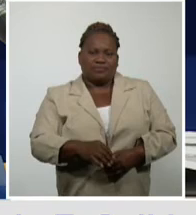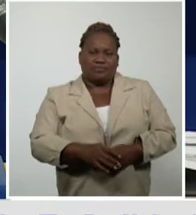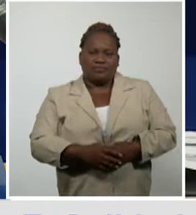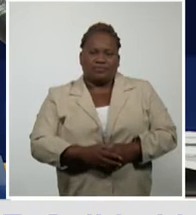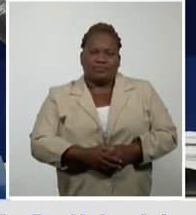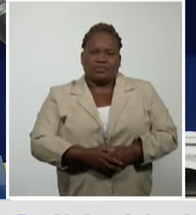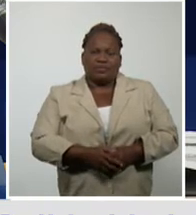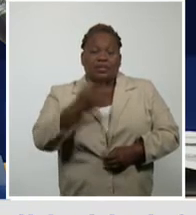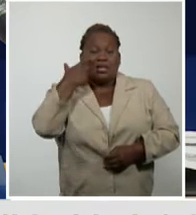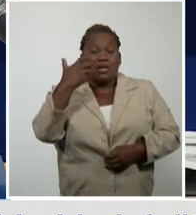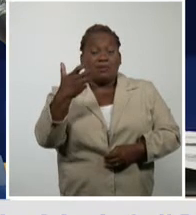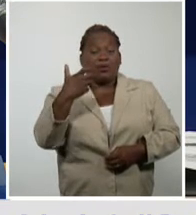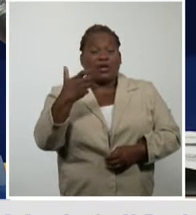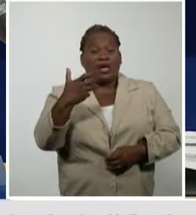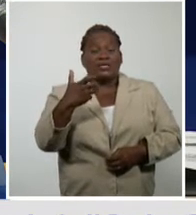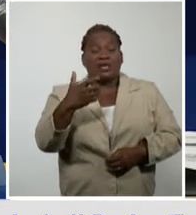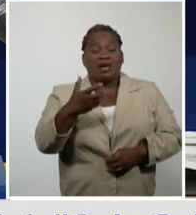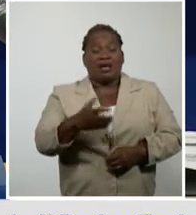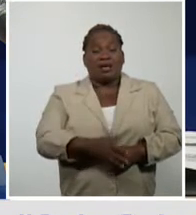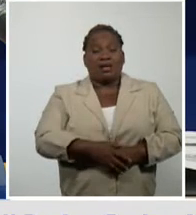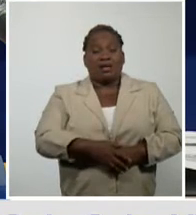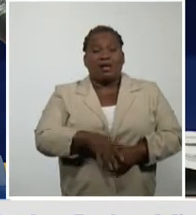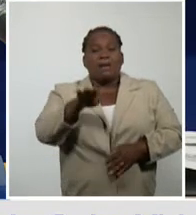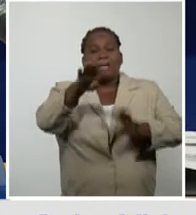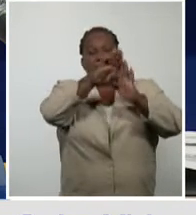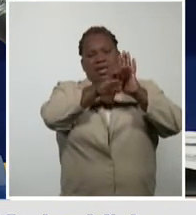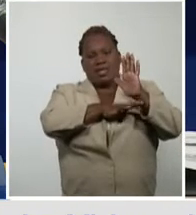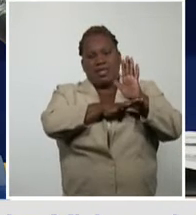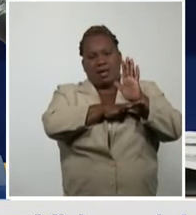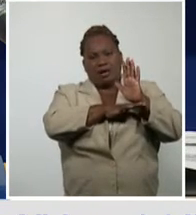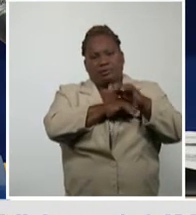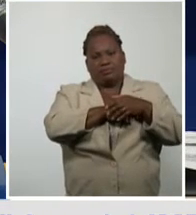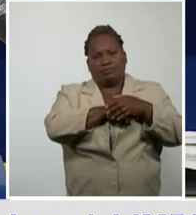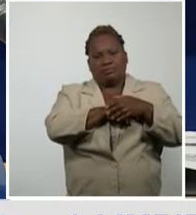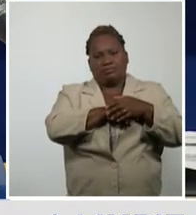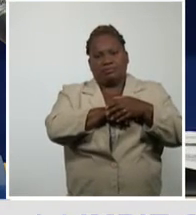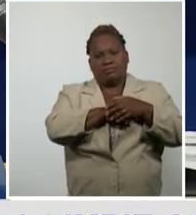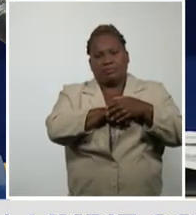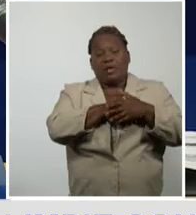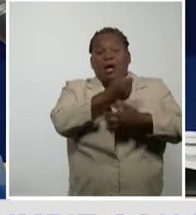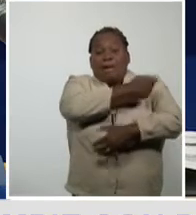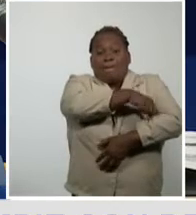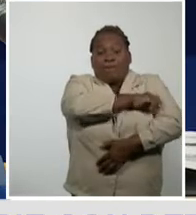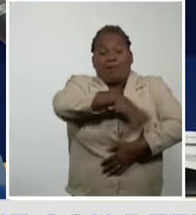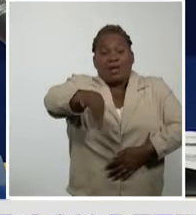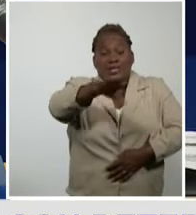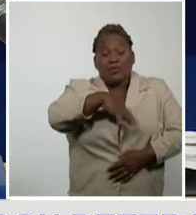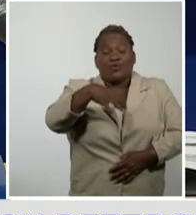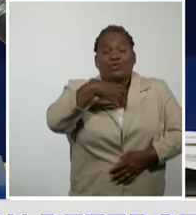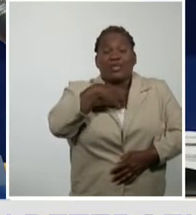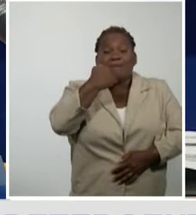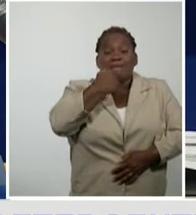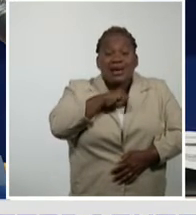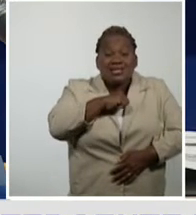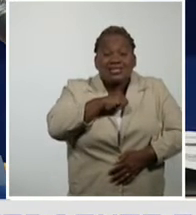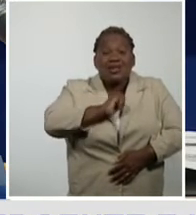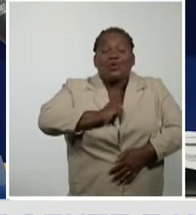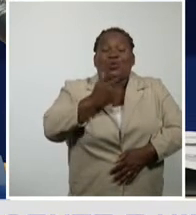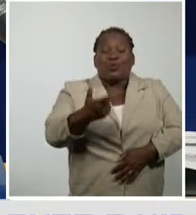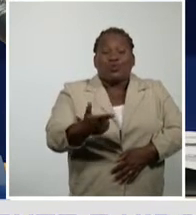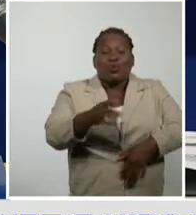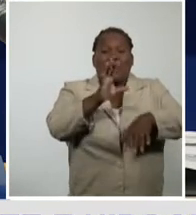la importancia de las medidas, que también yo creo que la población tiene más cultura que la del coronavirus. Cómo